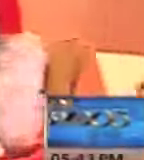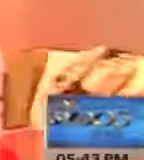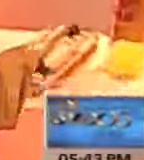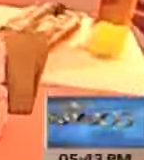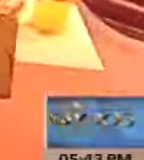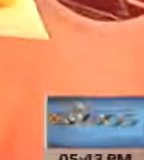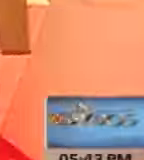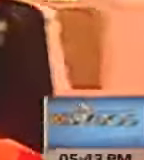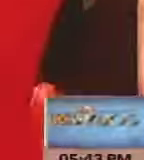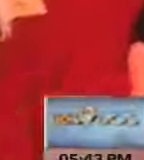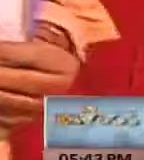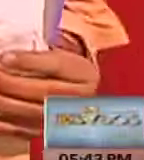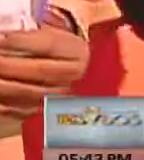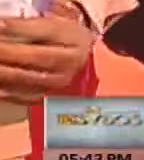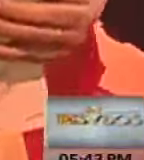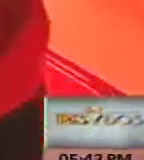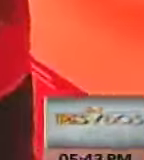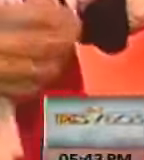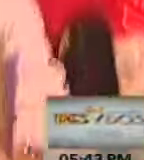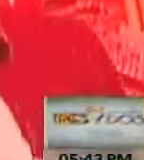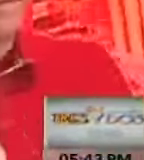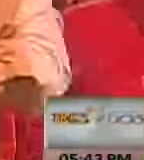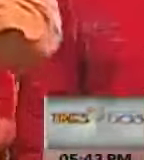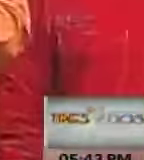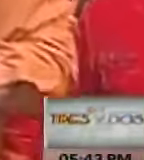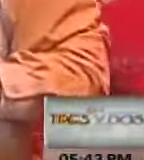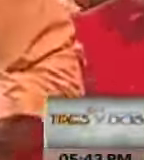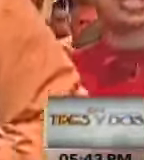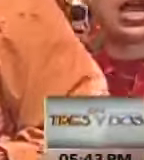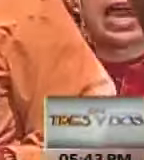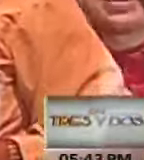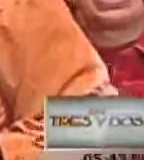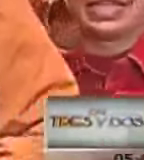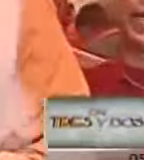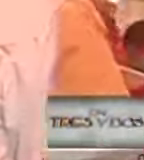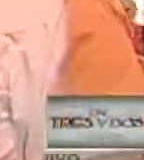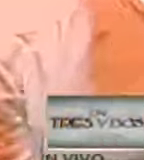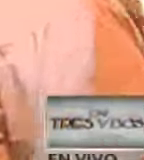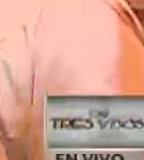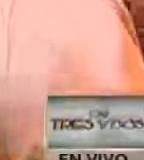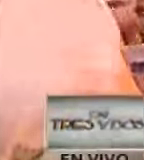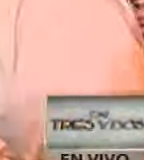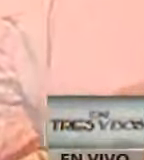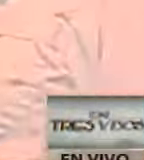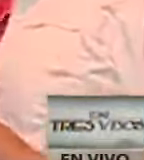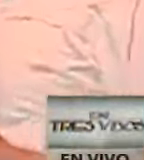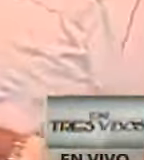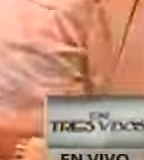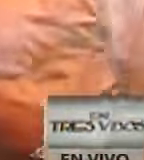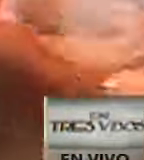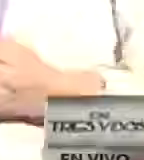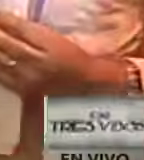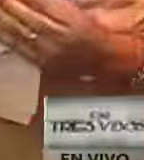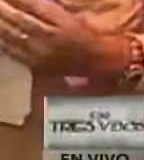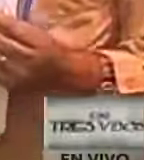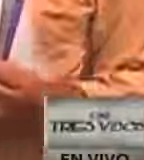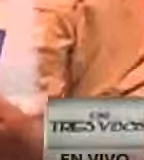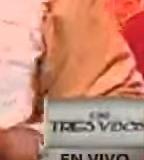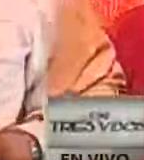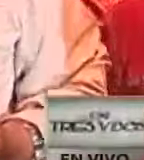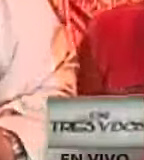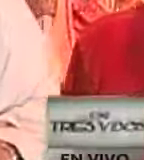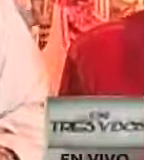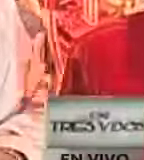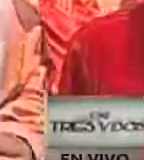vienen a hacer sus aportes, sus propuestas en este lanzamiento de Empresas Socialistas que se realiza el día de hoy, desde el Estado Zulia